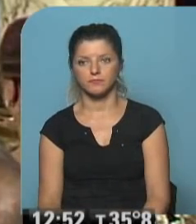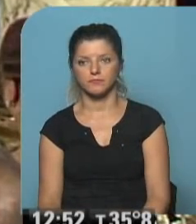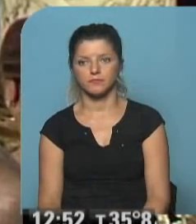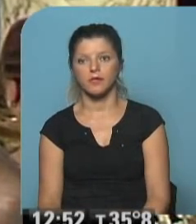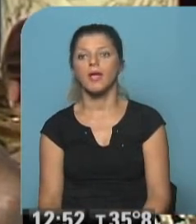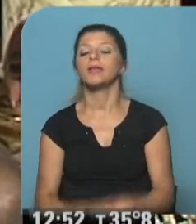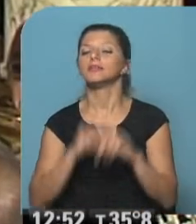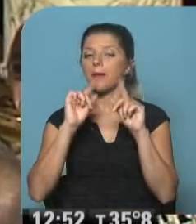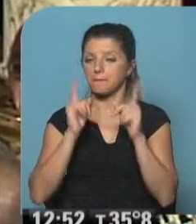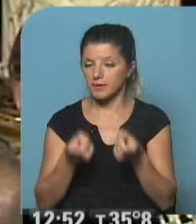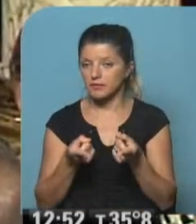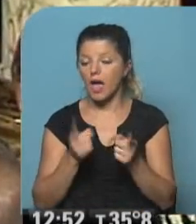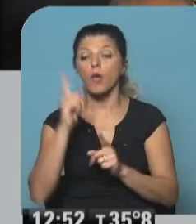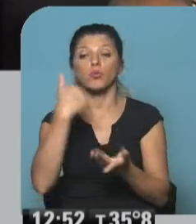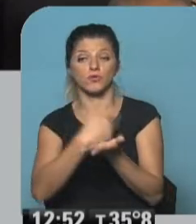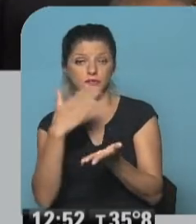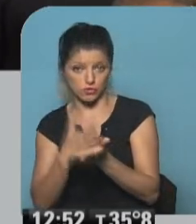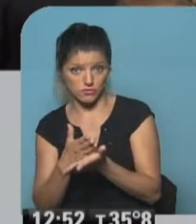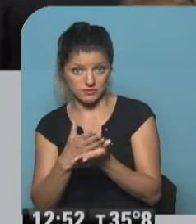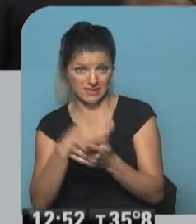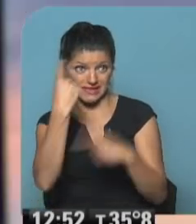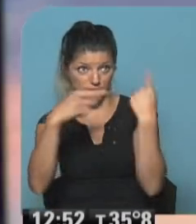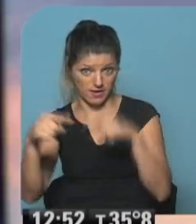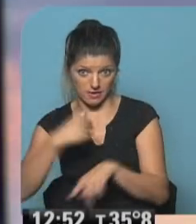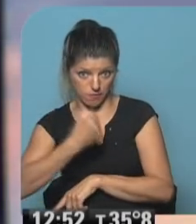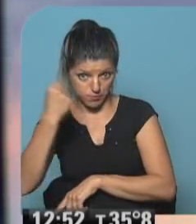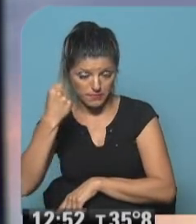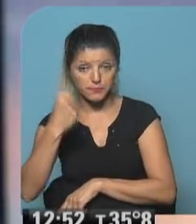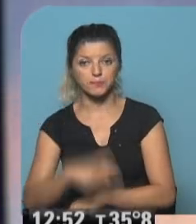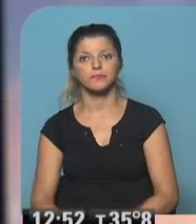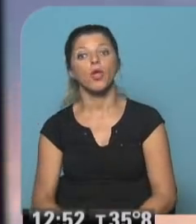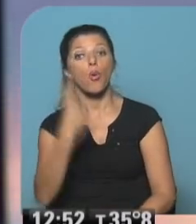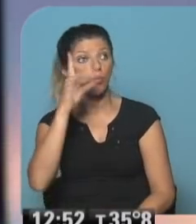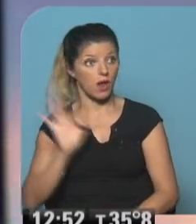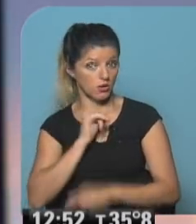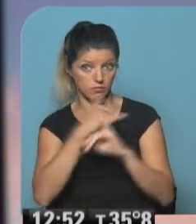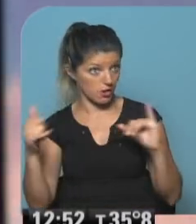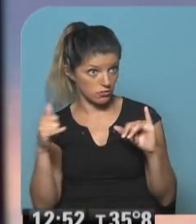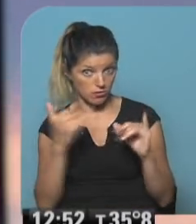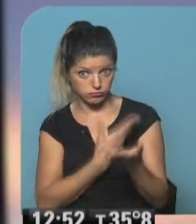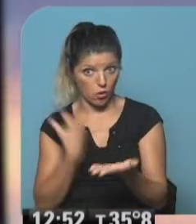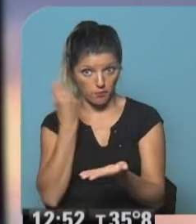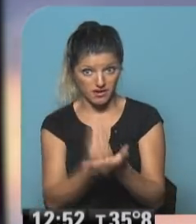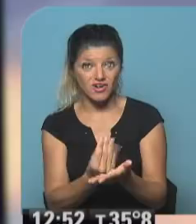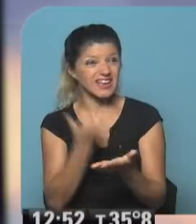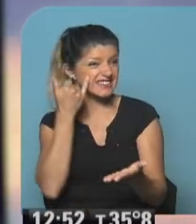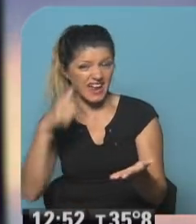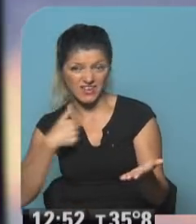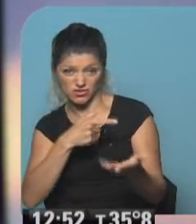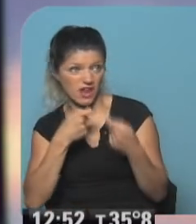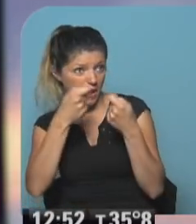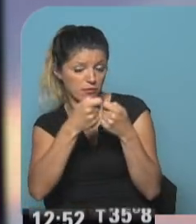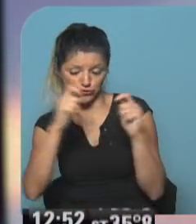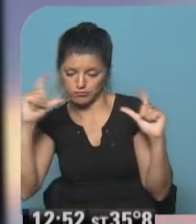a los distintos sectores ganadores en Perú. 1 año y medio de gobierno, una popularidad en baja, ya en baja cuando se cumplió